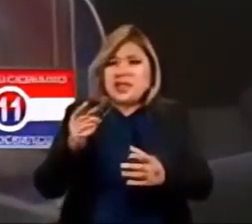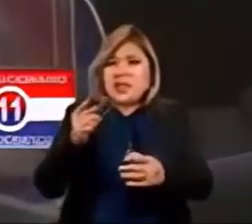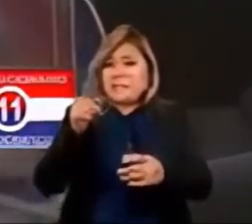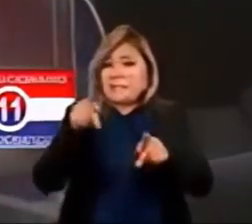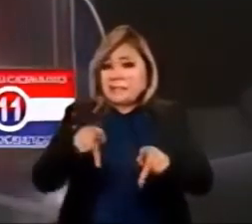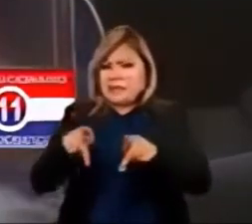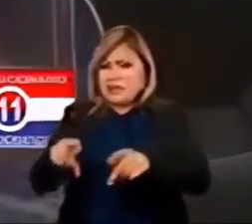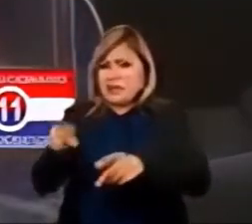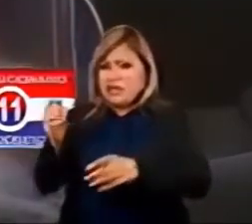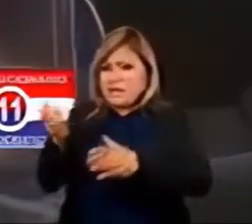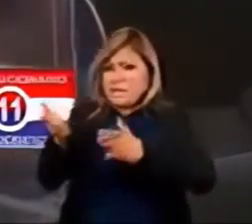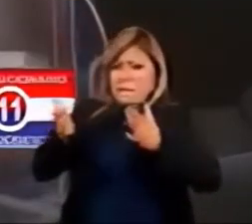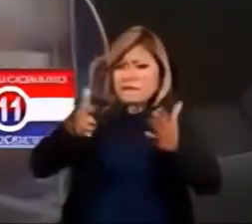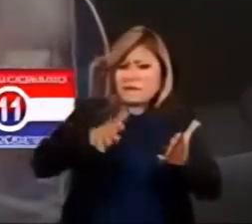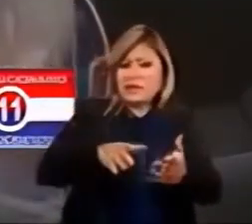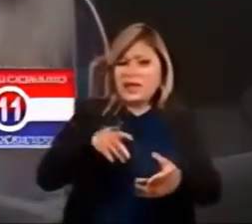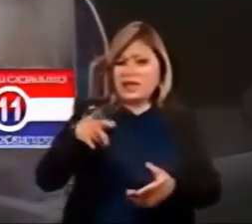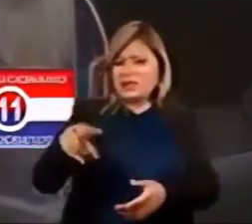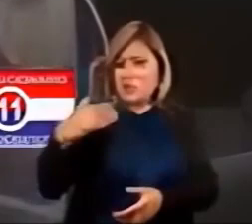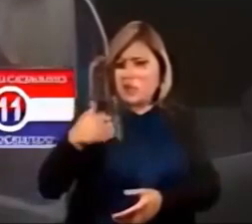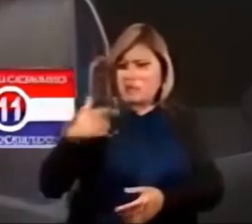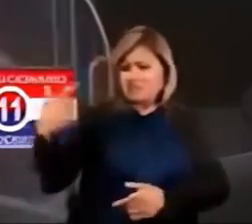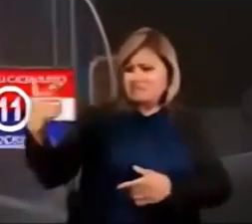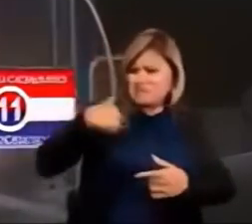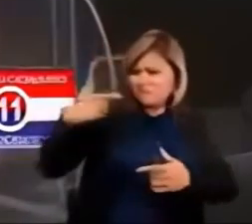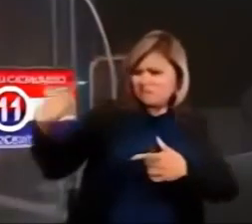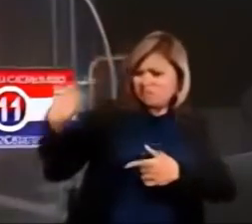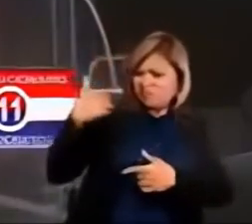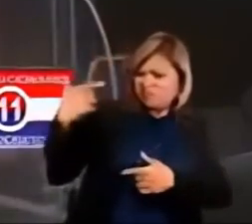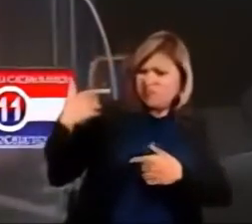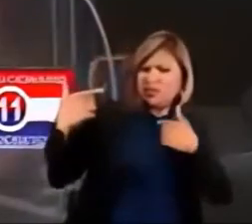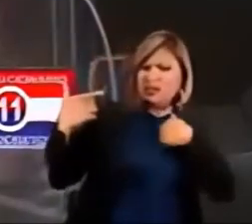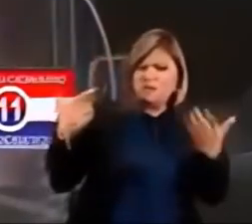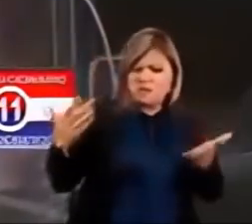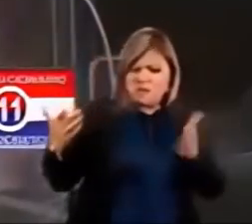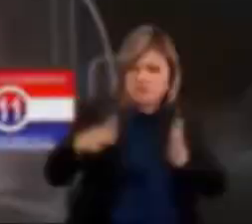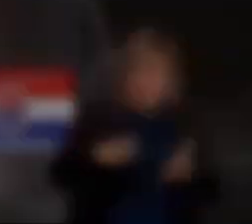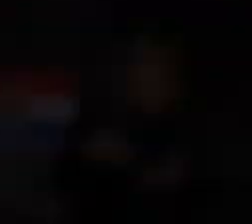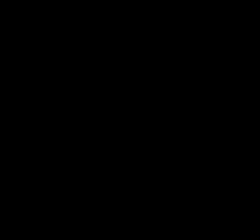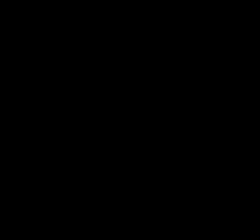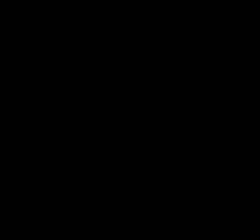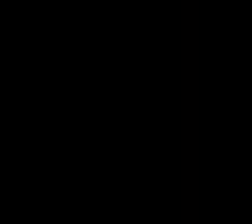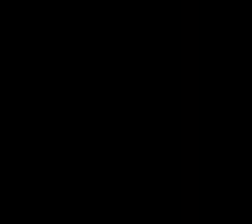porque dice que yo interpongo proyectos para defender a los nacionales.